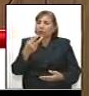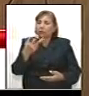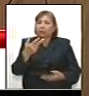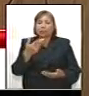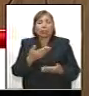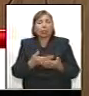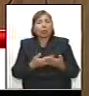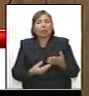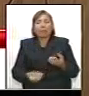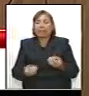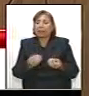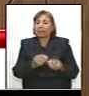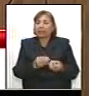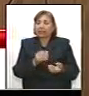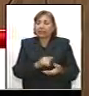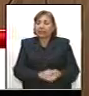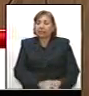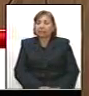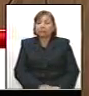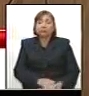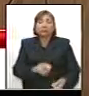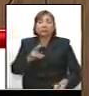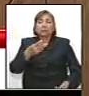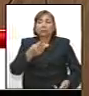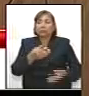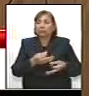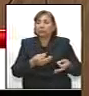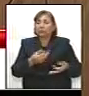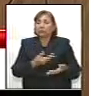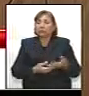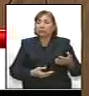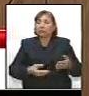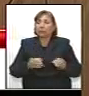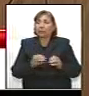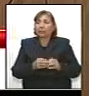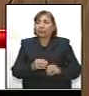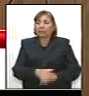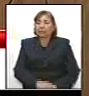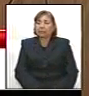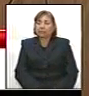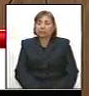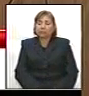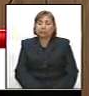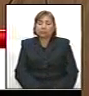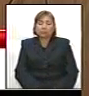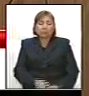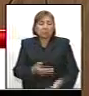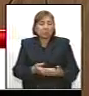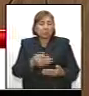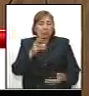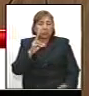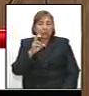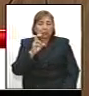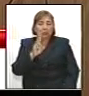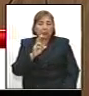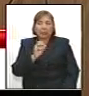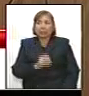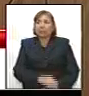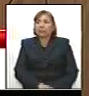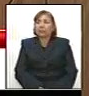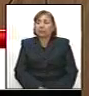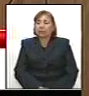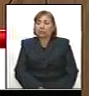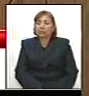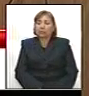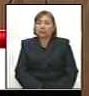disposición complementaria transitoria y la segunda disposición complementaria final de la ley 29.620. Eso es todo, señora